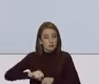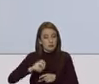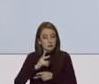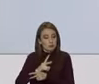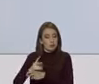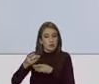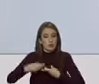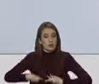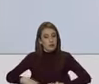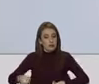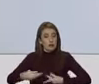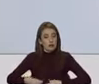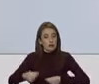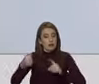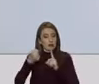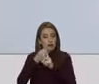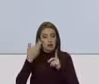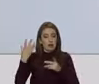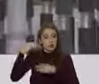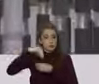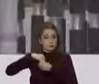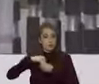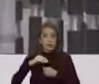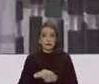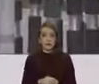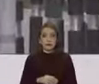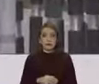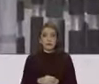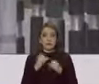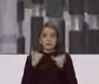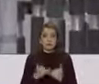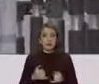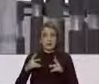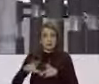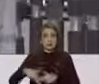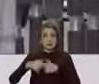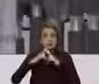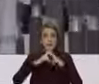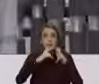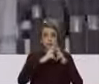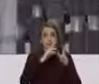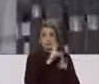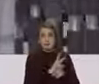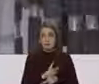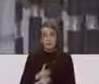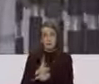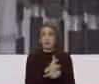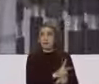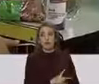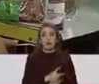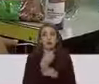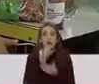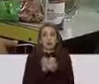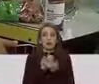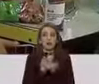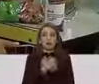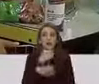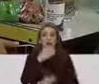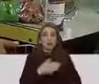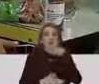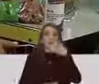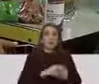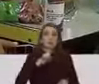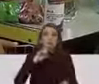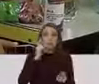disminuir el impacto de un efecto grande. El subgerente comercial de una cooperativa recomienda elaborar un presupuesto realista, ajustado a la nueva